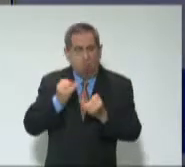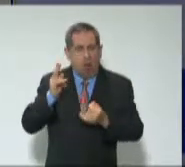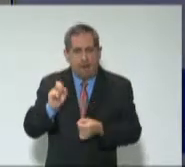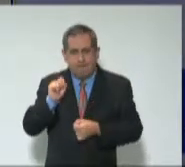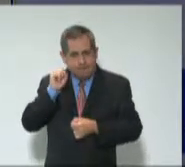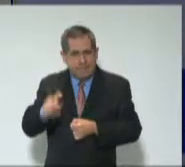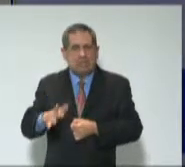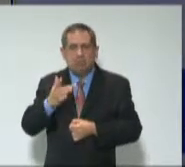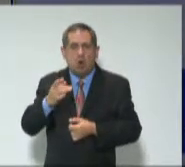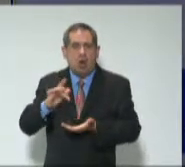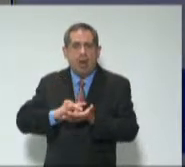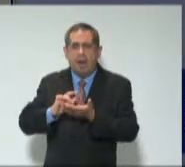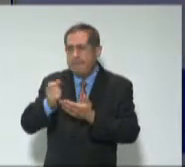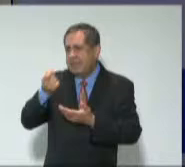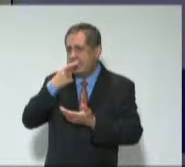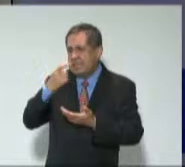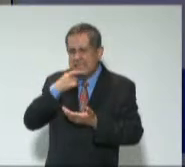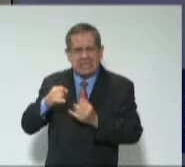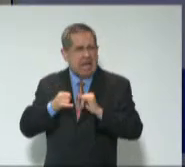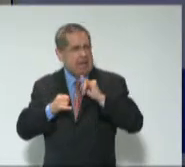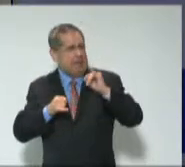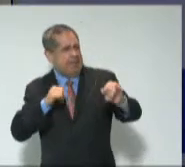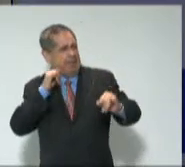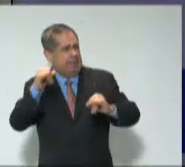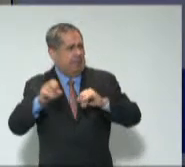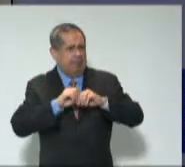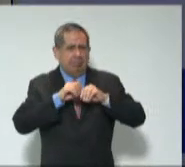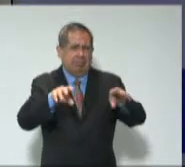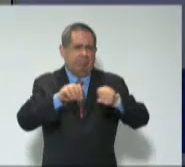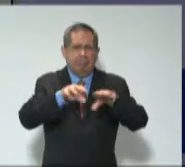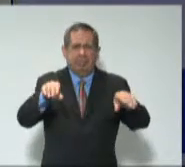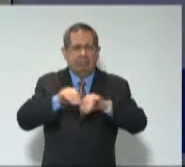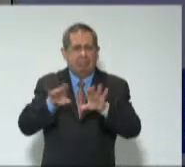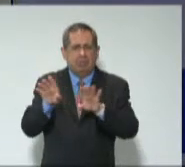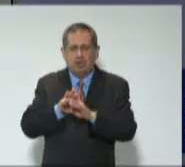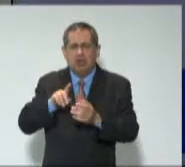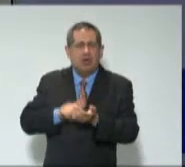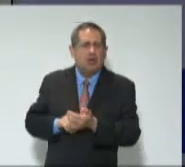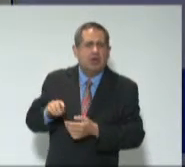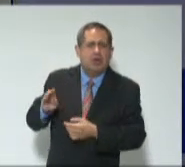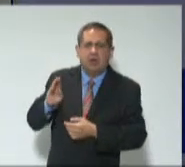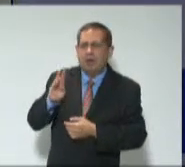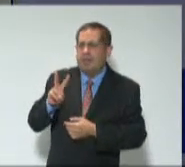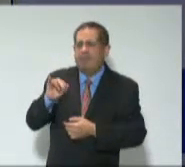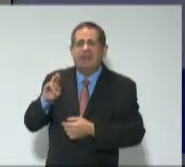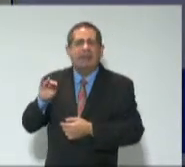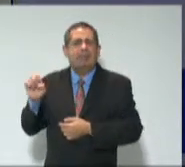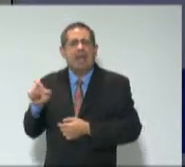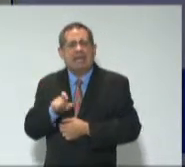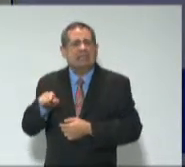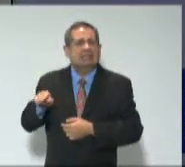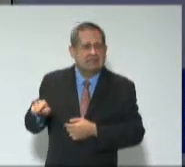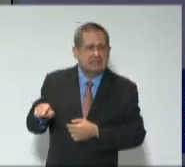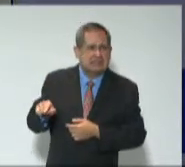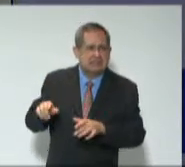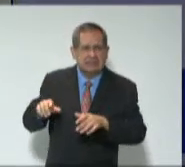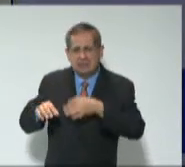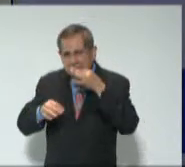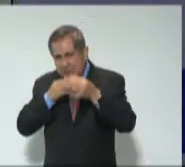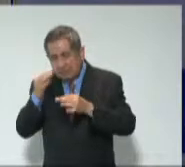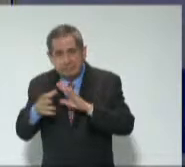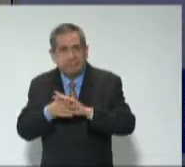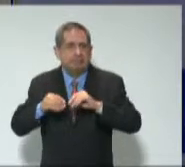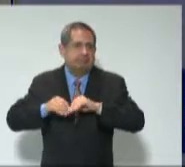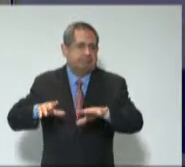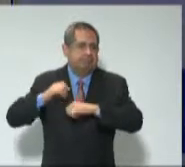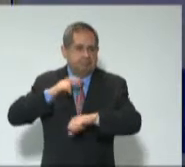llegar las medicinas eh A través de la operación de virmex y sobre todo también se van a generar